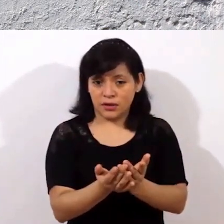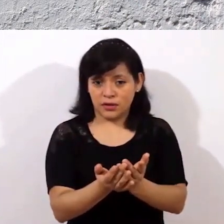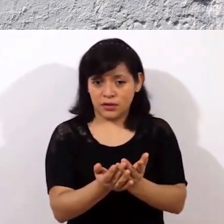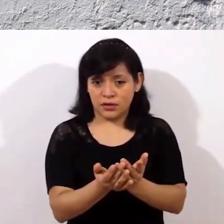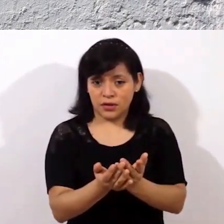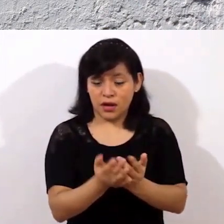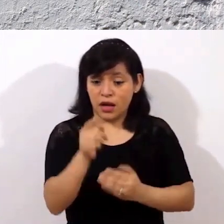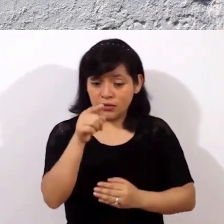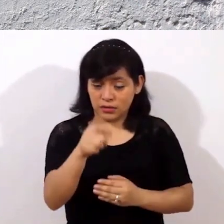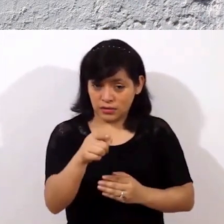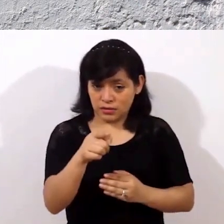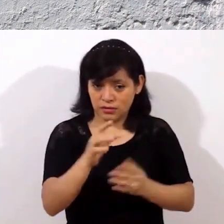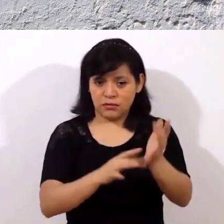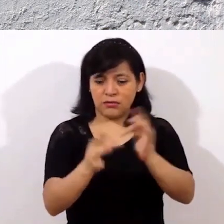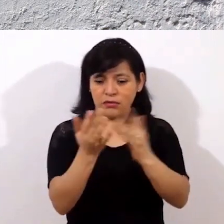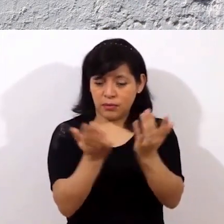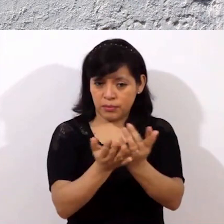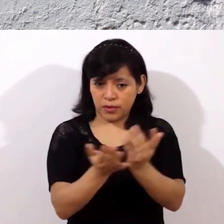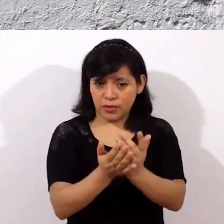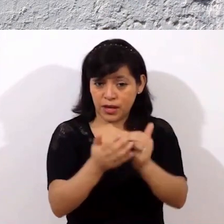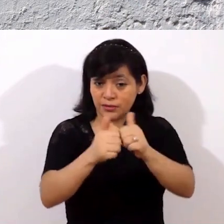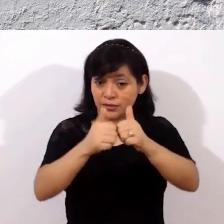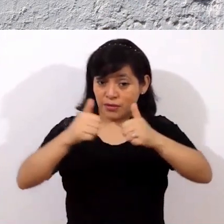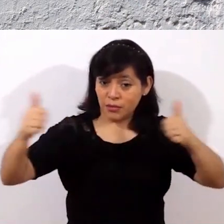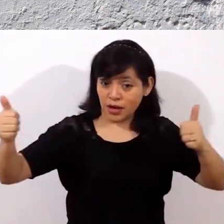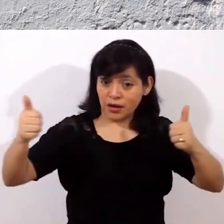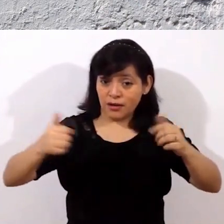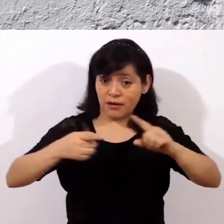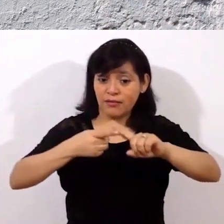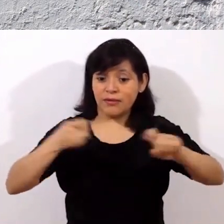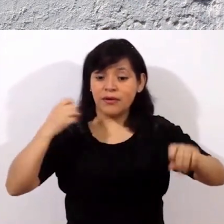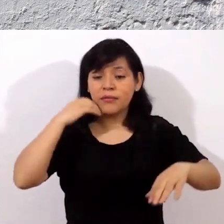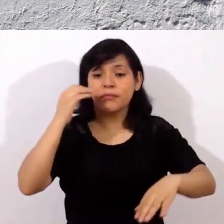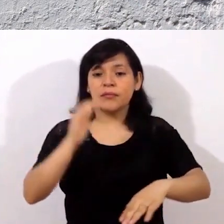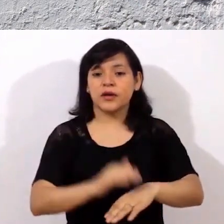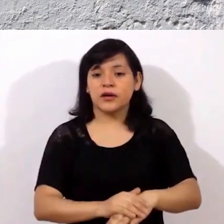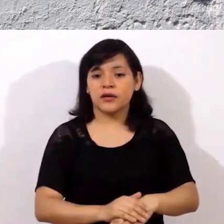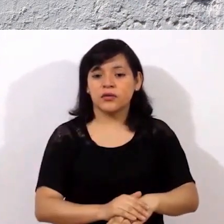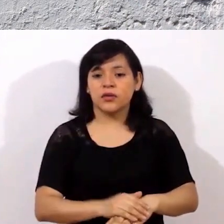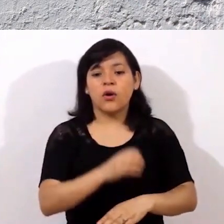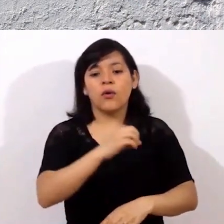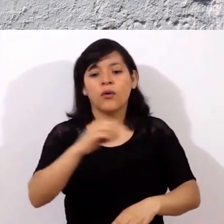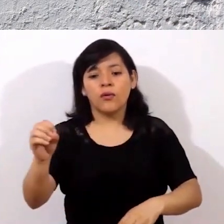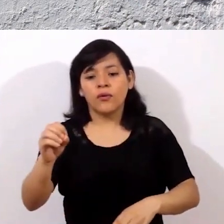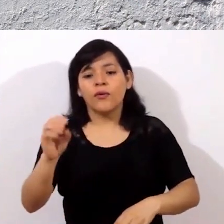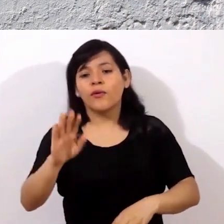a ti te mantiene lejos del pecado, o el pecado te mantiene lejos de la